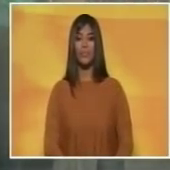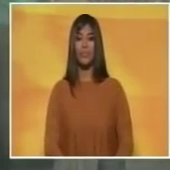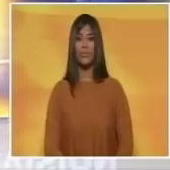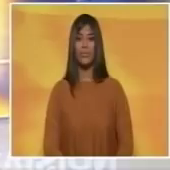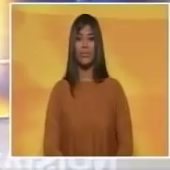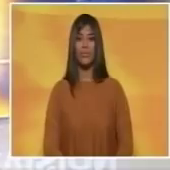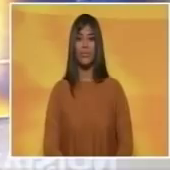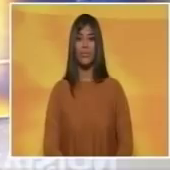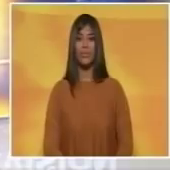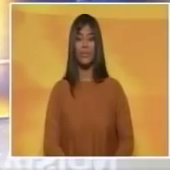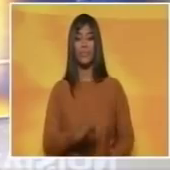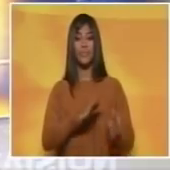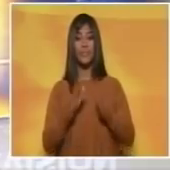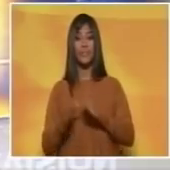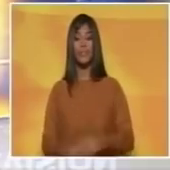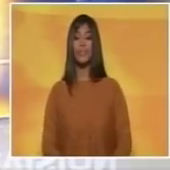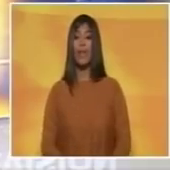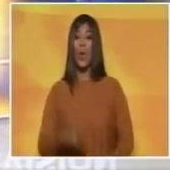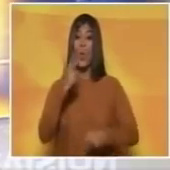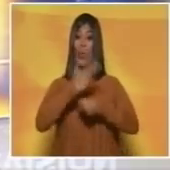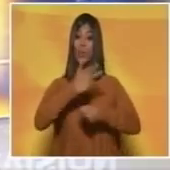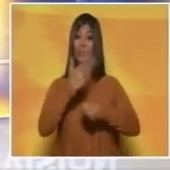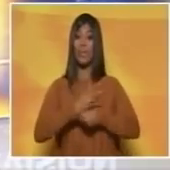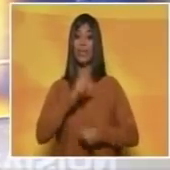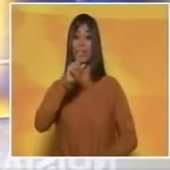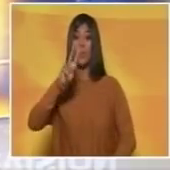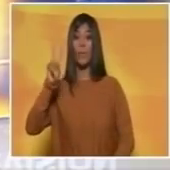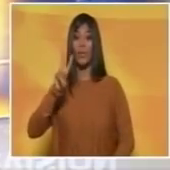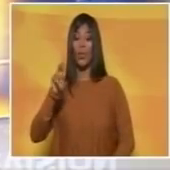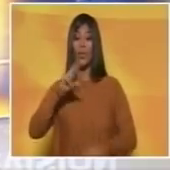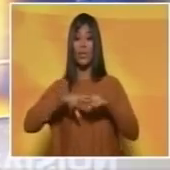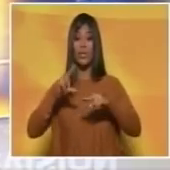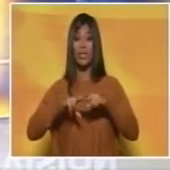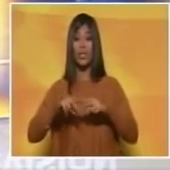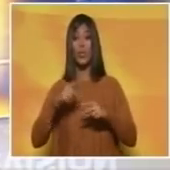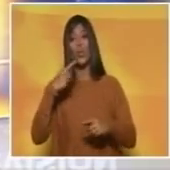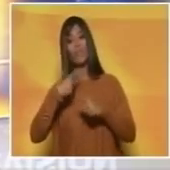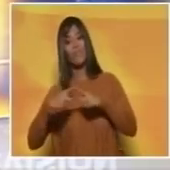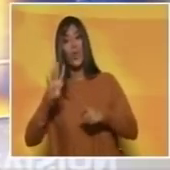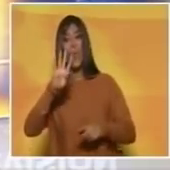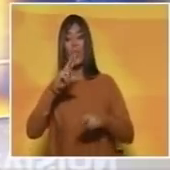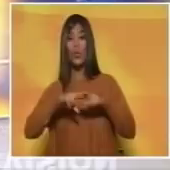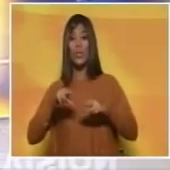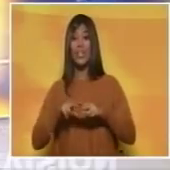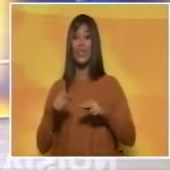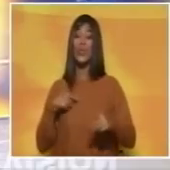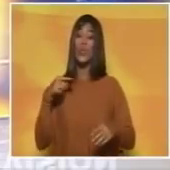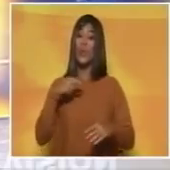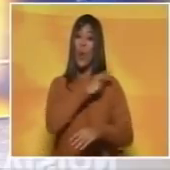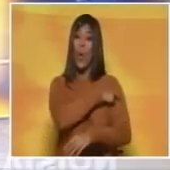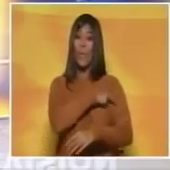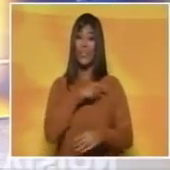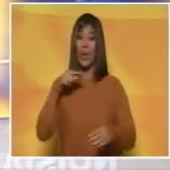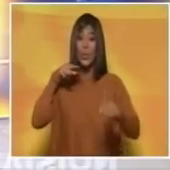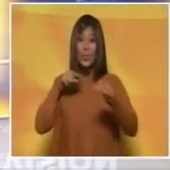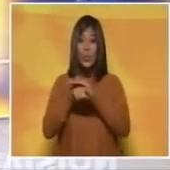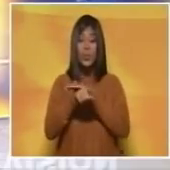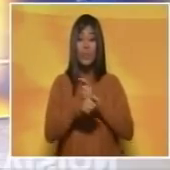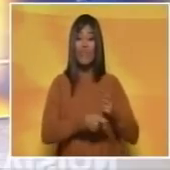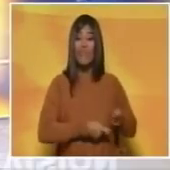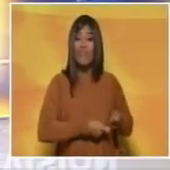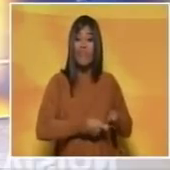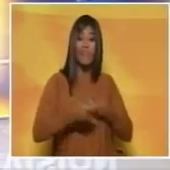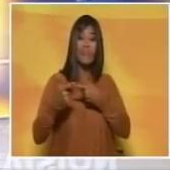Venevisión. En Guatemala, 122 niños y al menos 4 adultos fueron ingresados en el hospital de Coatequepe luego de